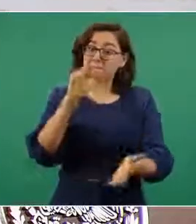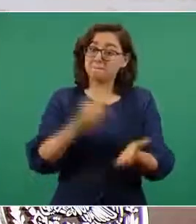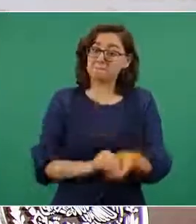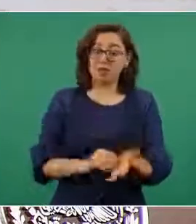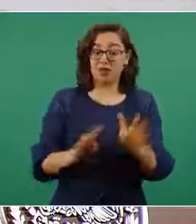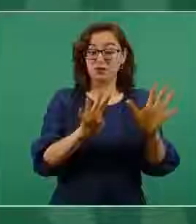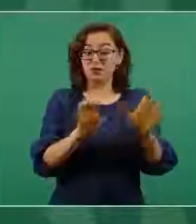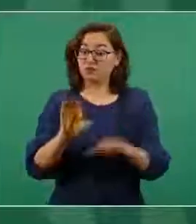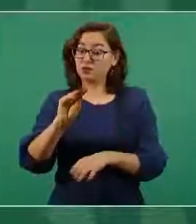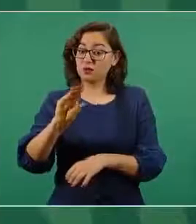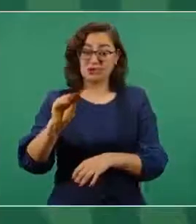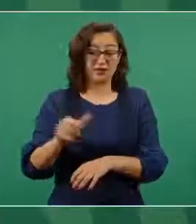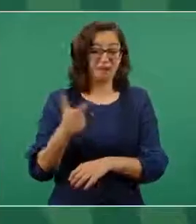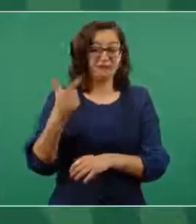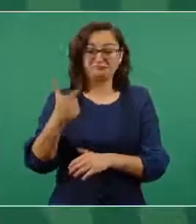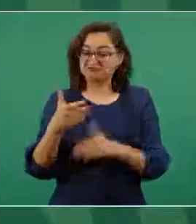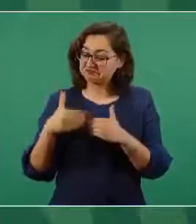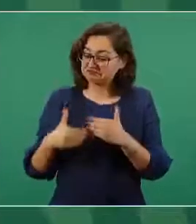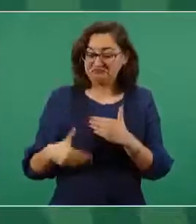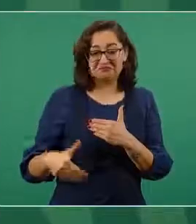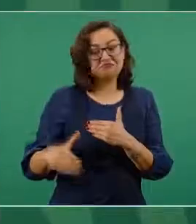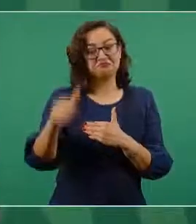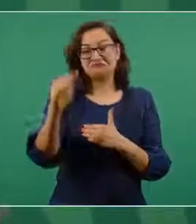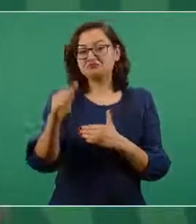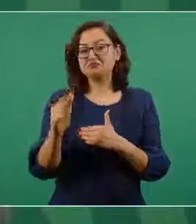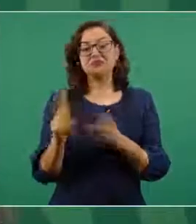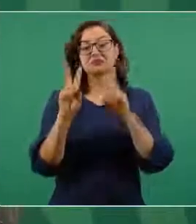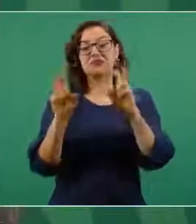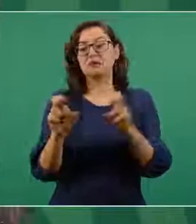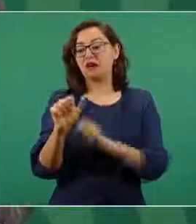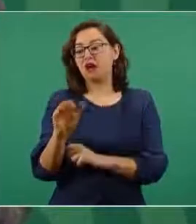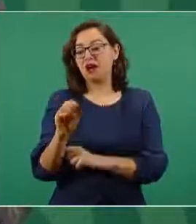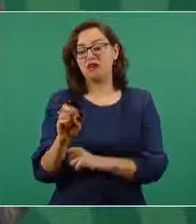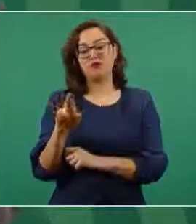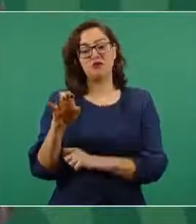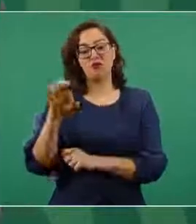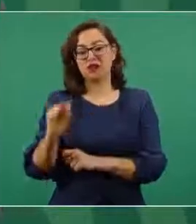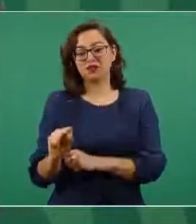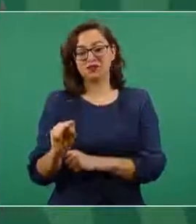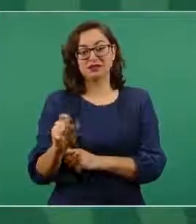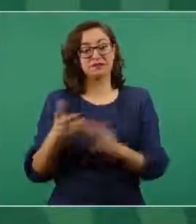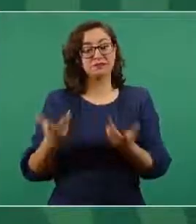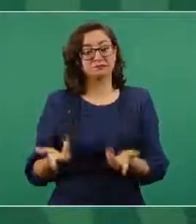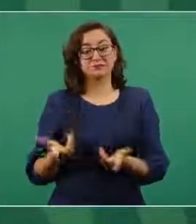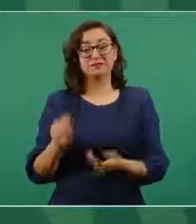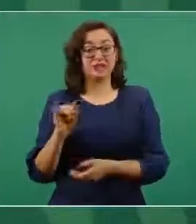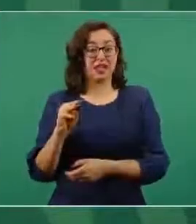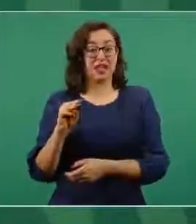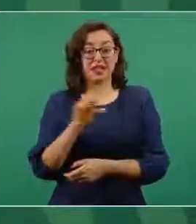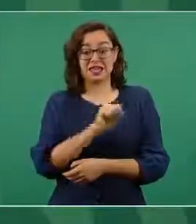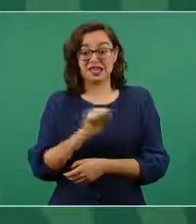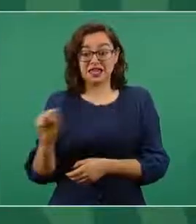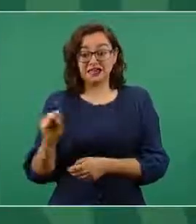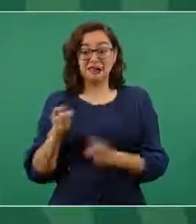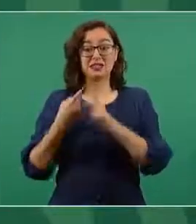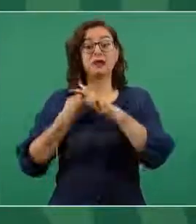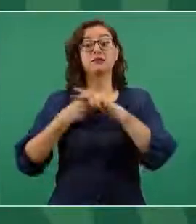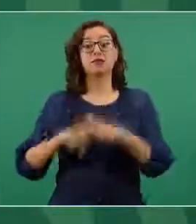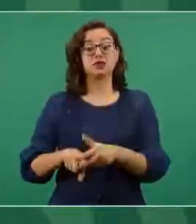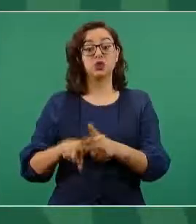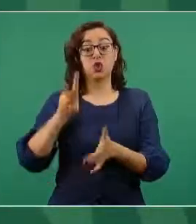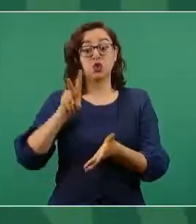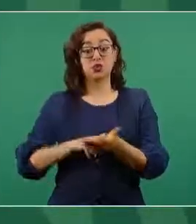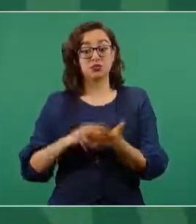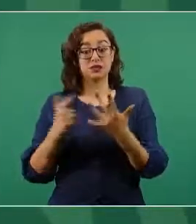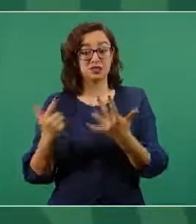1997 se reforma la ley, entra en vigor y aplica para los trabajadores del Seguro Social en 2007.